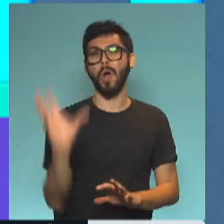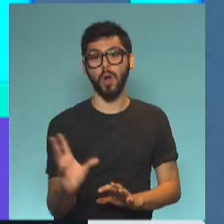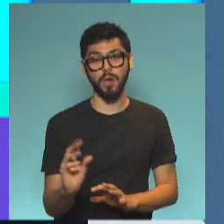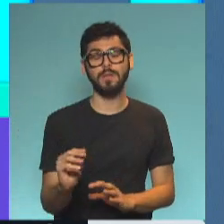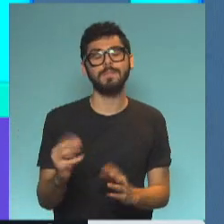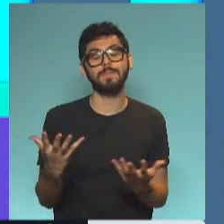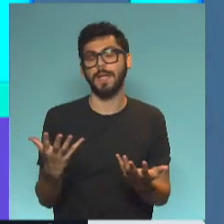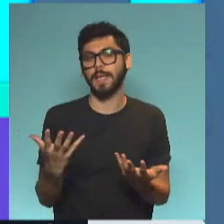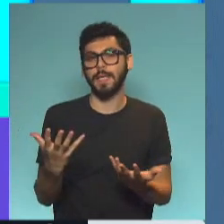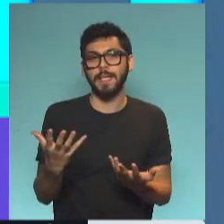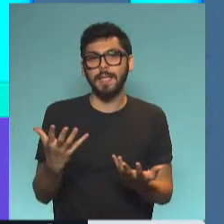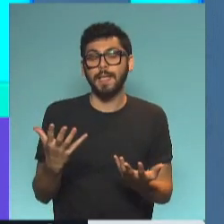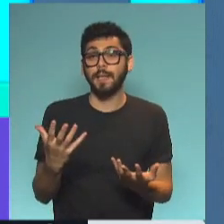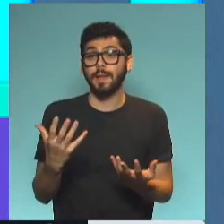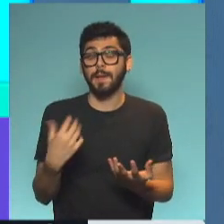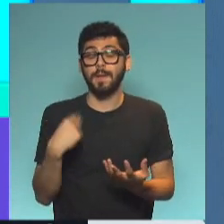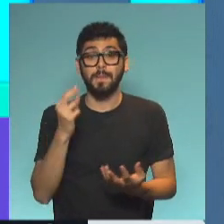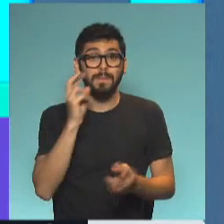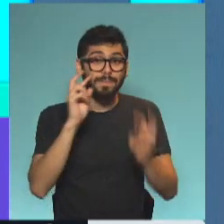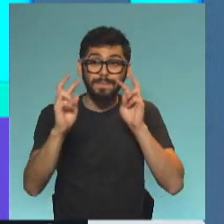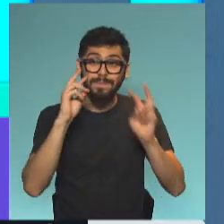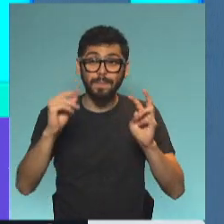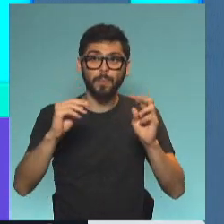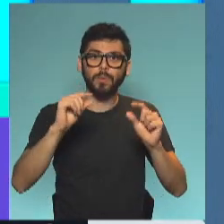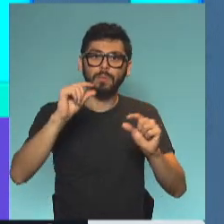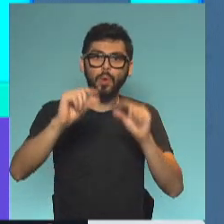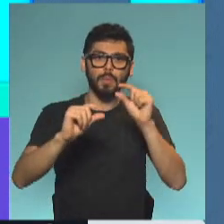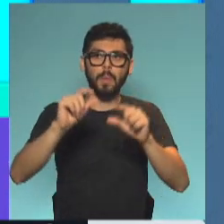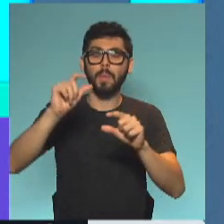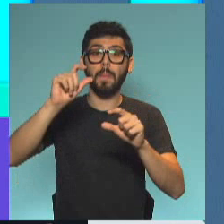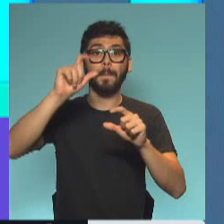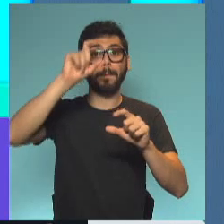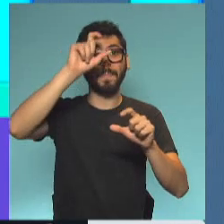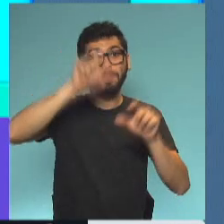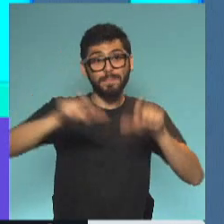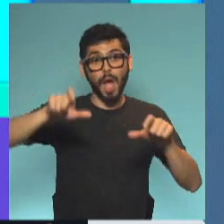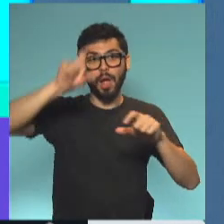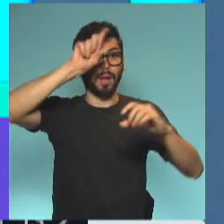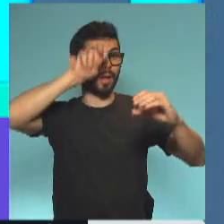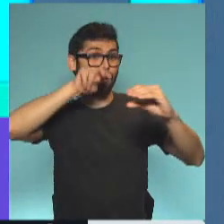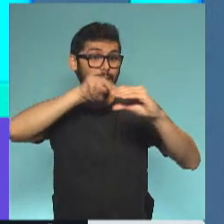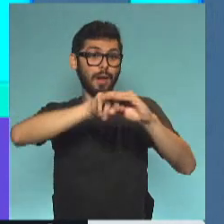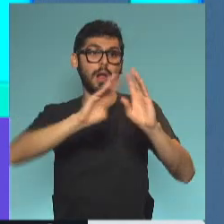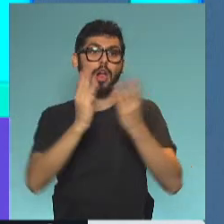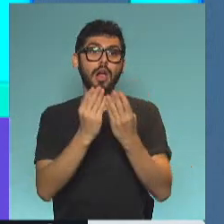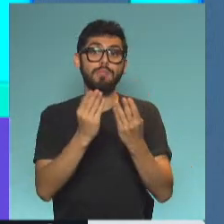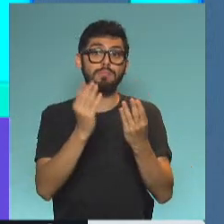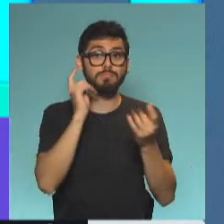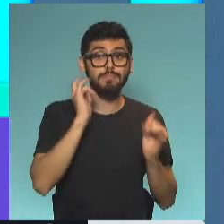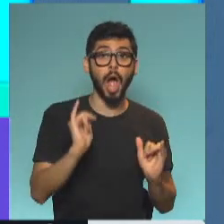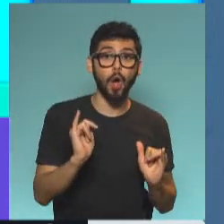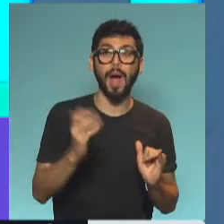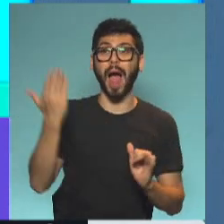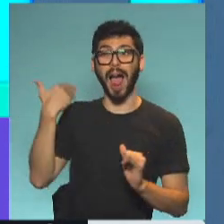y que lo que uno ve es que comienzan a estar internados personas más jóvenes que en esa primera ola que vivimos en el